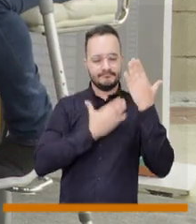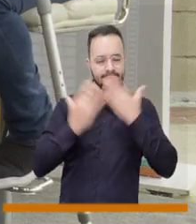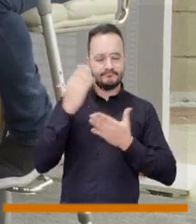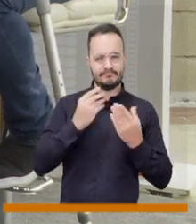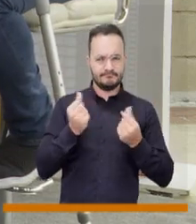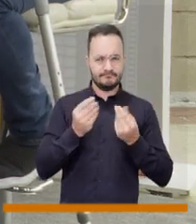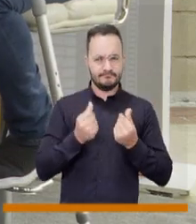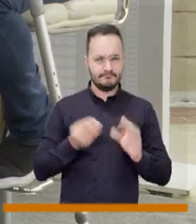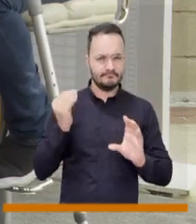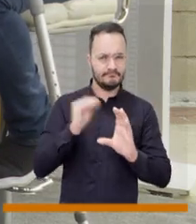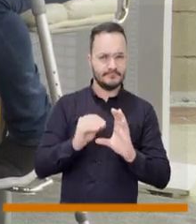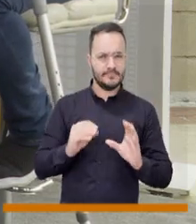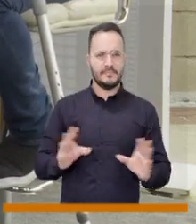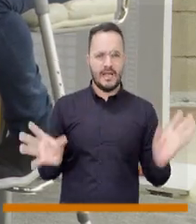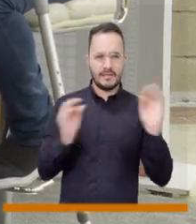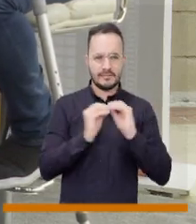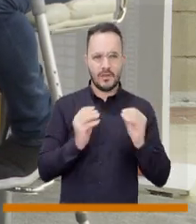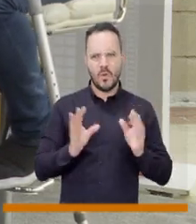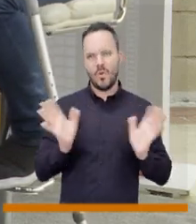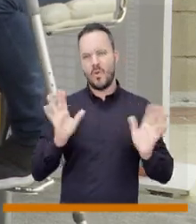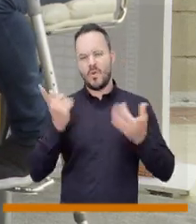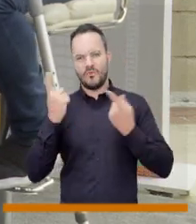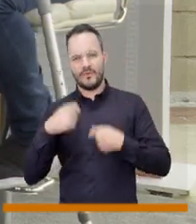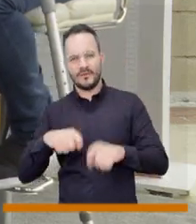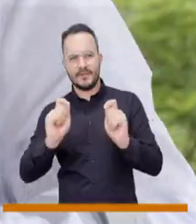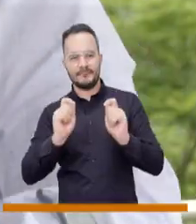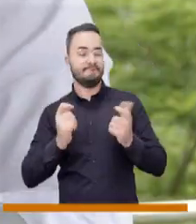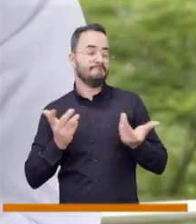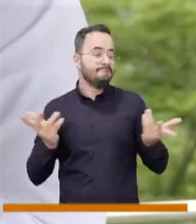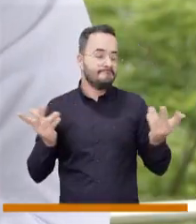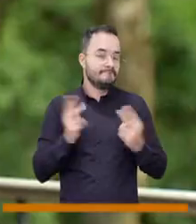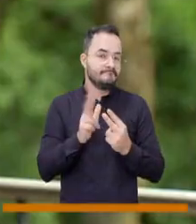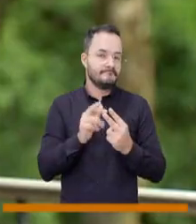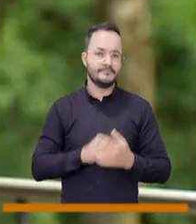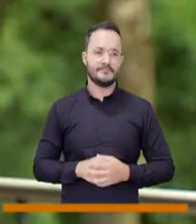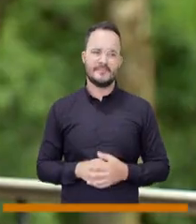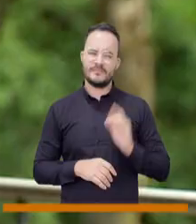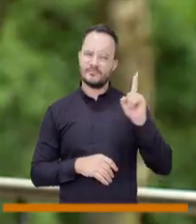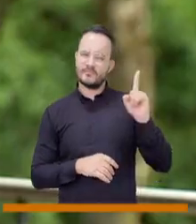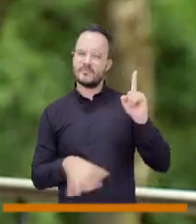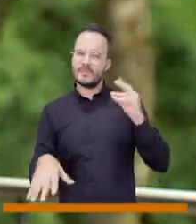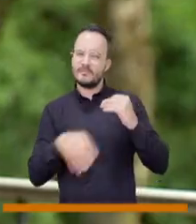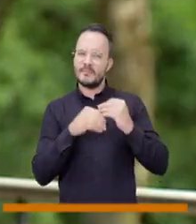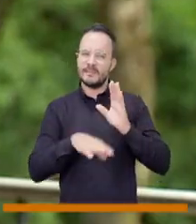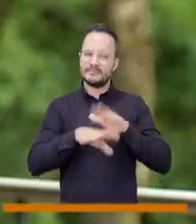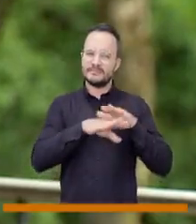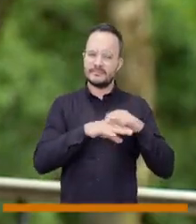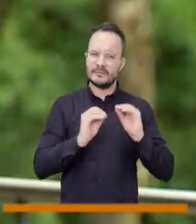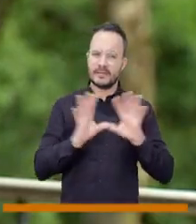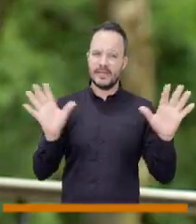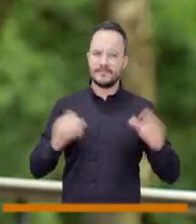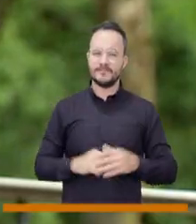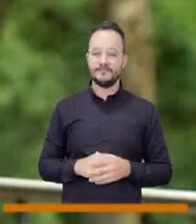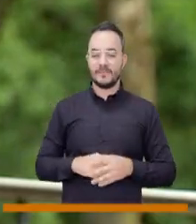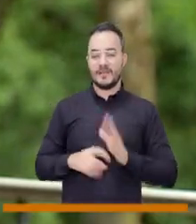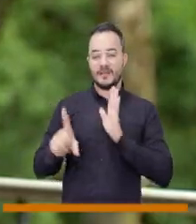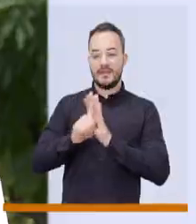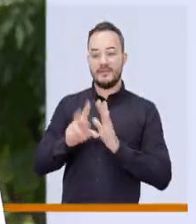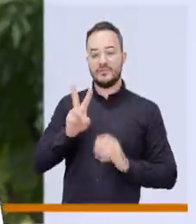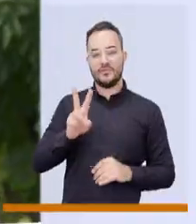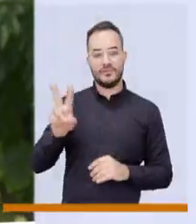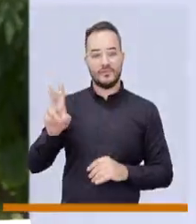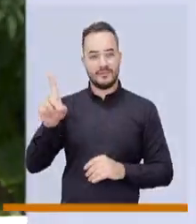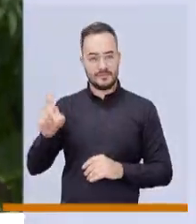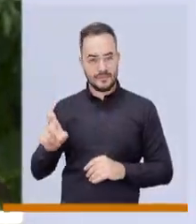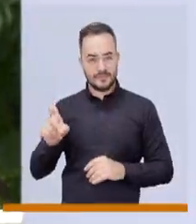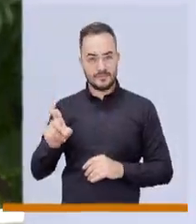si recapitaliza, si hace esas inversiones de capital que requiere la empresa o si sale a vender. Y hay algo, Caterine, sí, que también es bueno hacer la precisión, y es que el